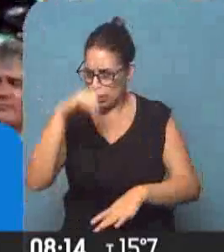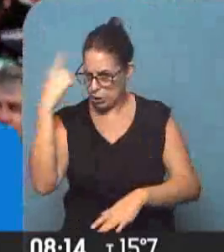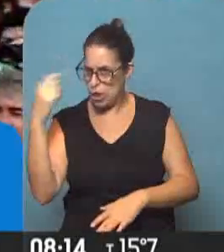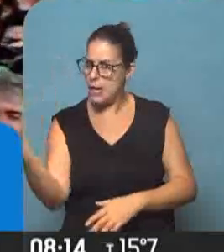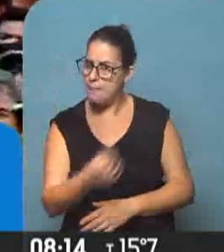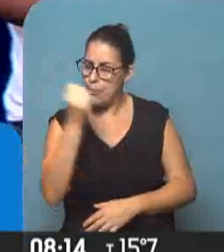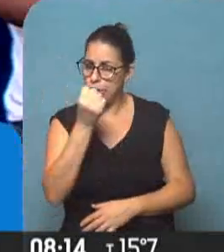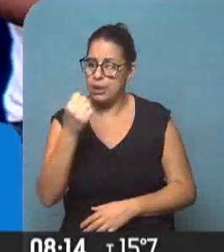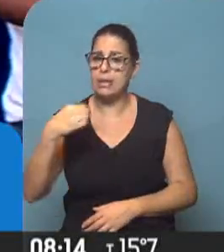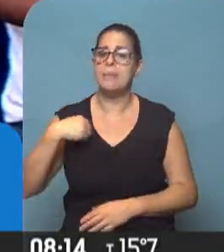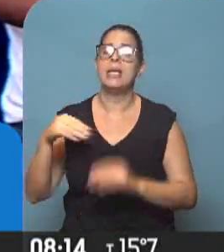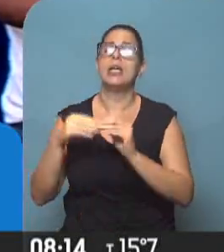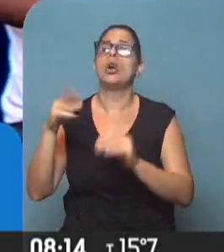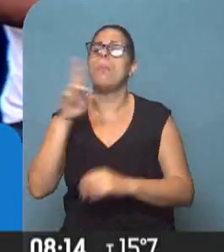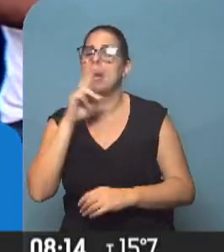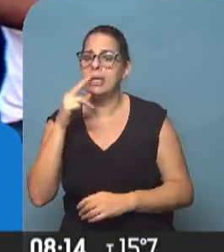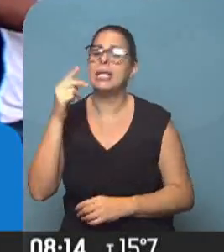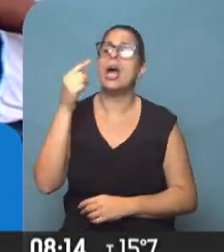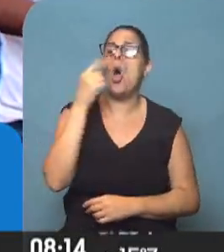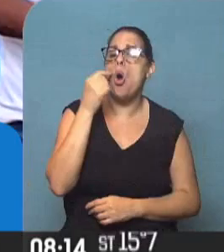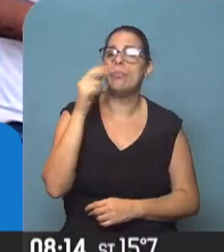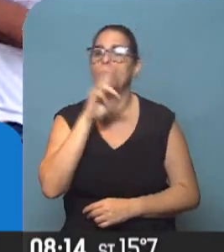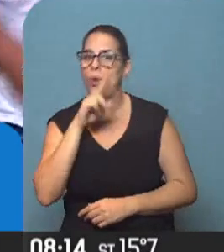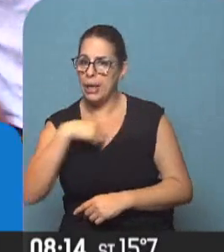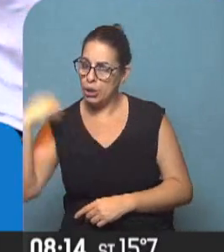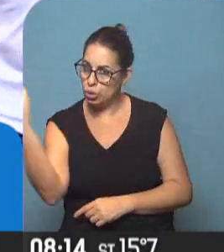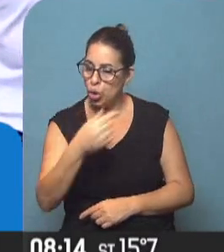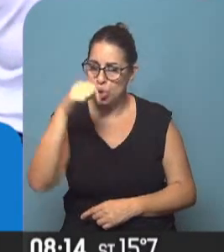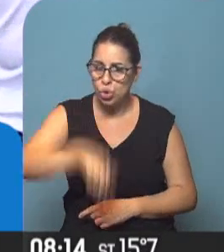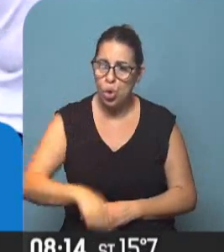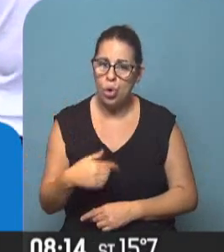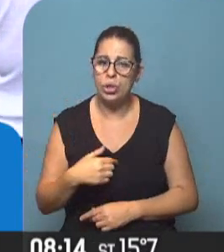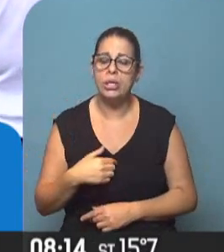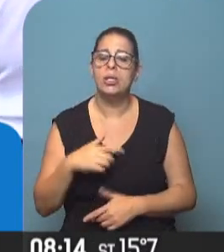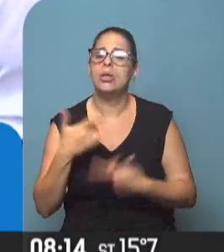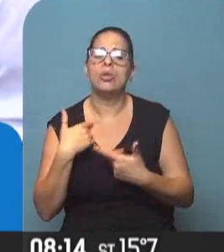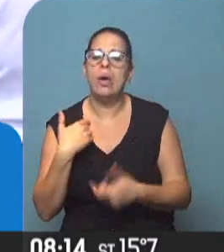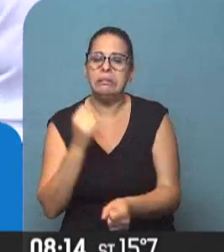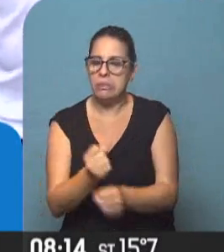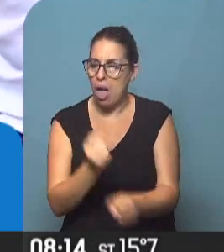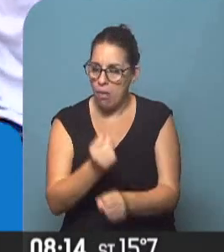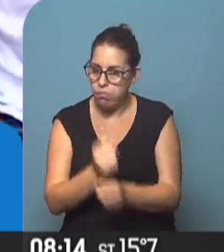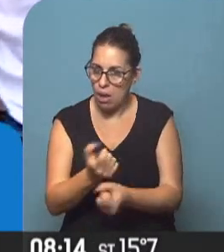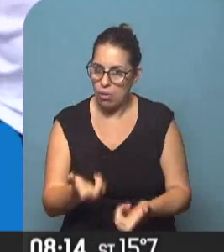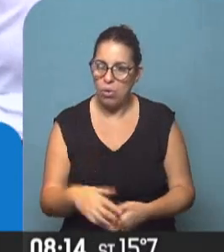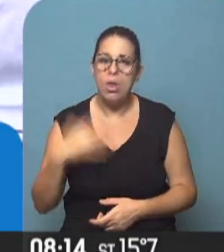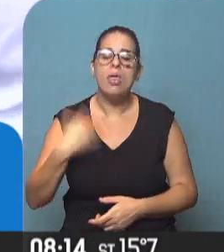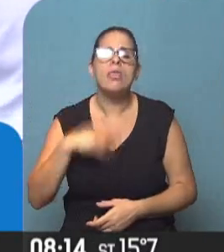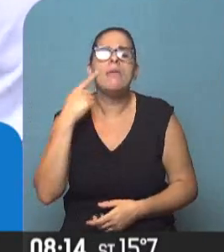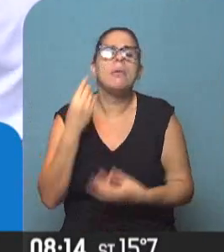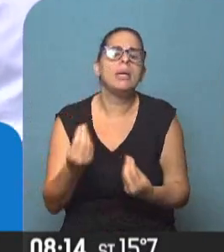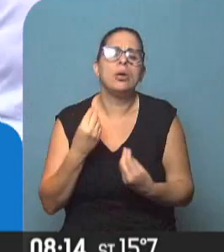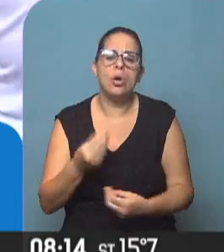Mis compañeras y mis compañeros hoy no tienen una changa para trabajar. Tienen que vivir